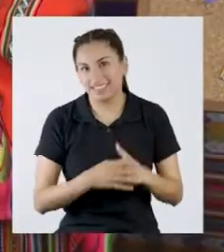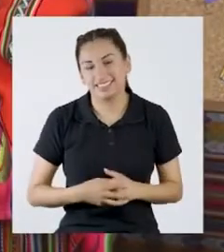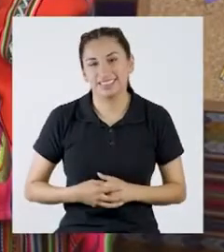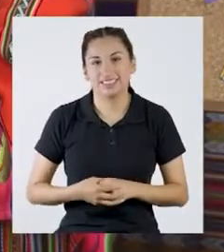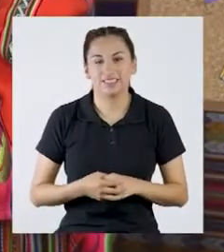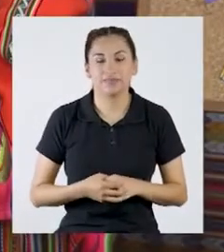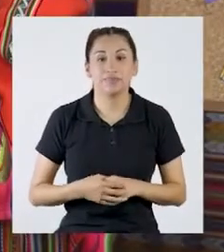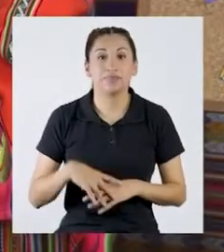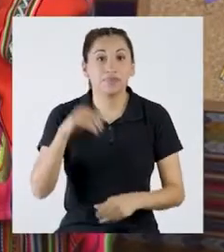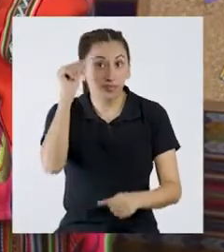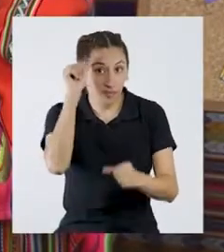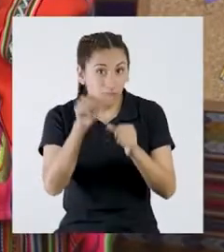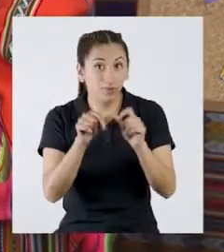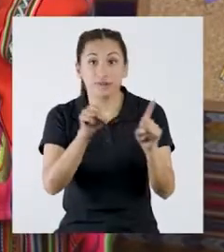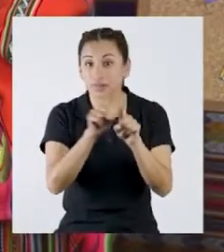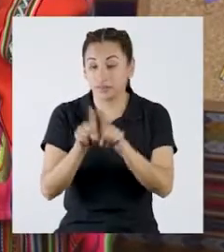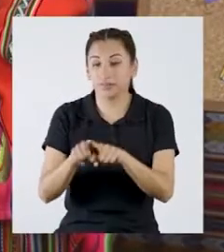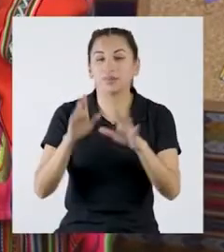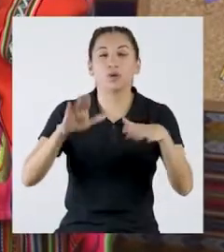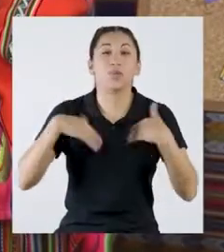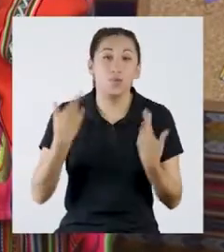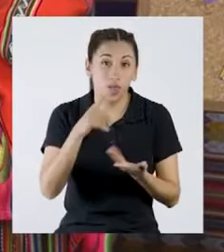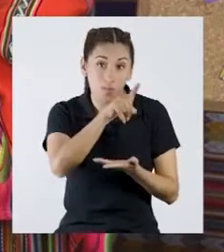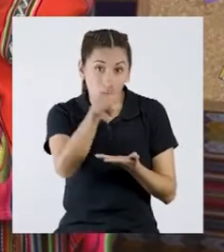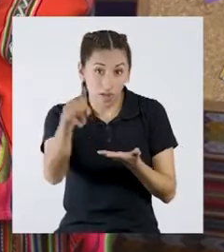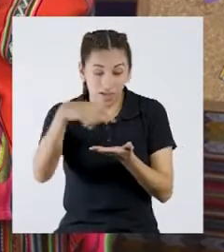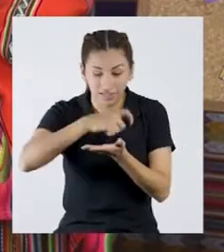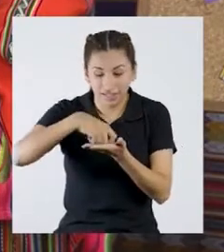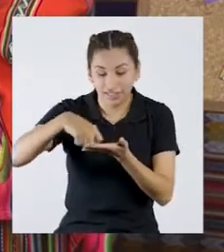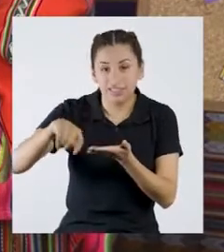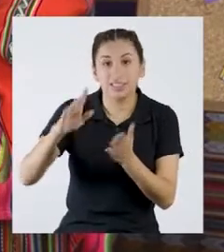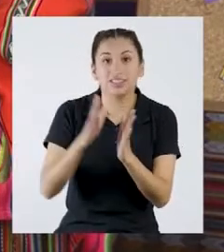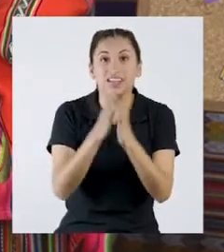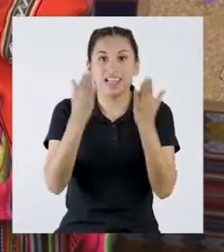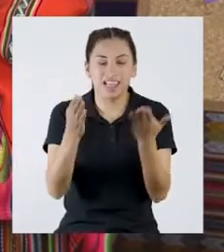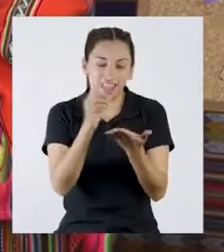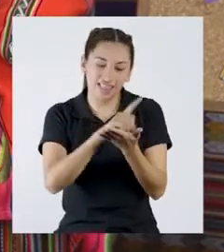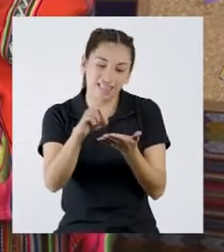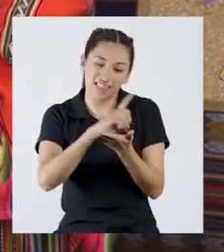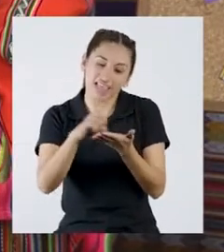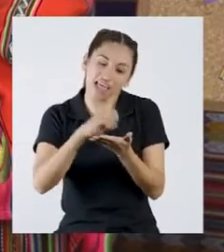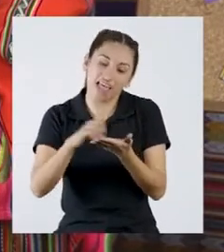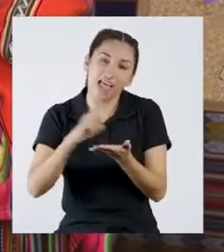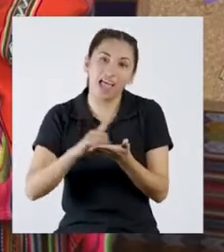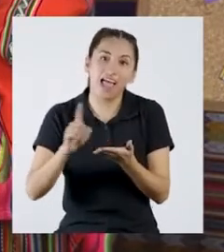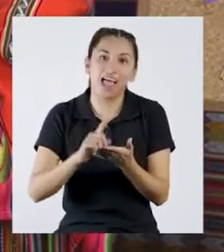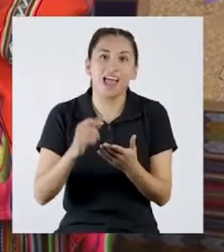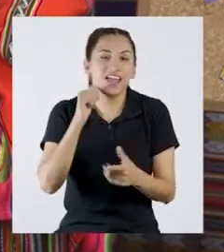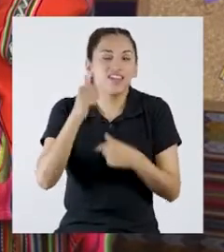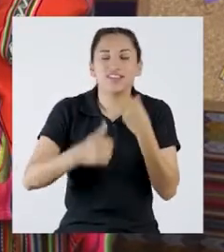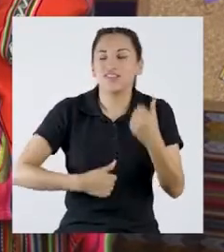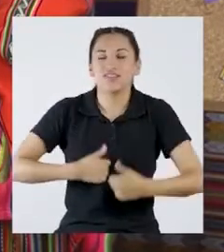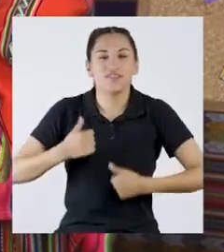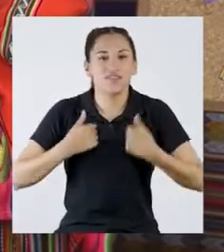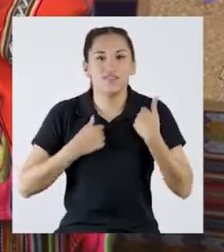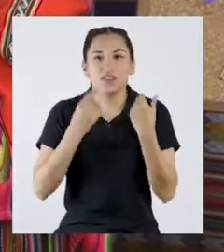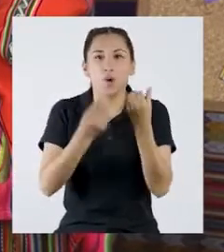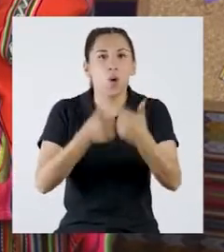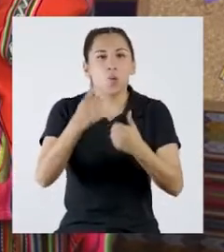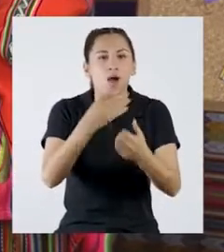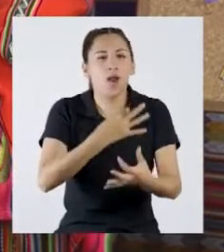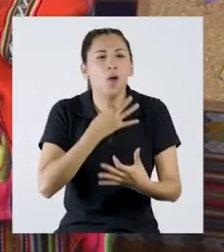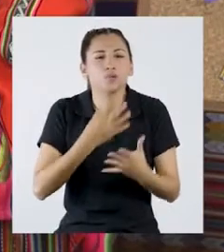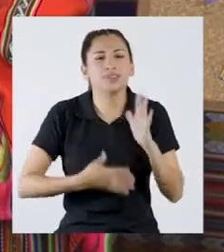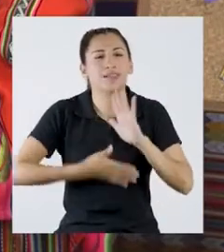Gracias. Recuerden que también podemos escribir en nuestro diario de lectura lo que más nos gustó o llamó